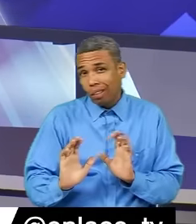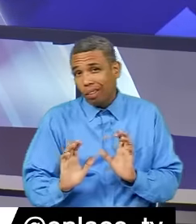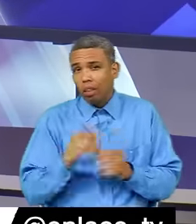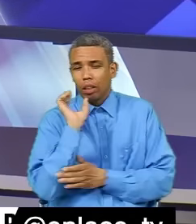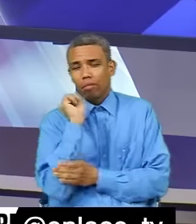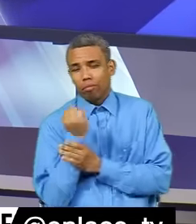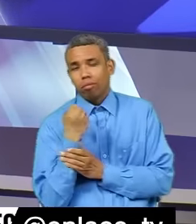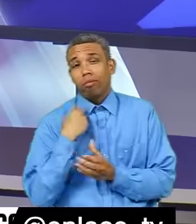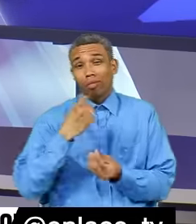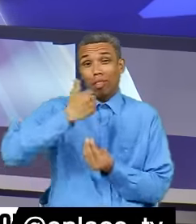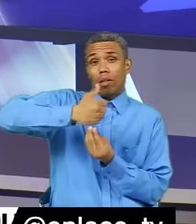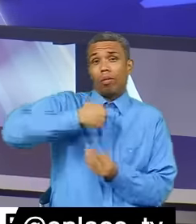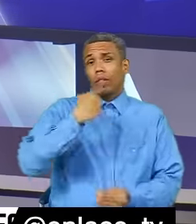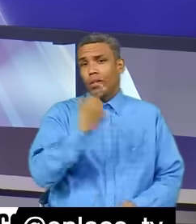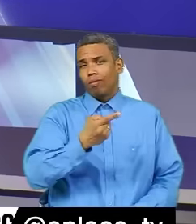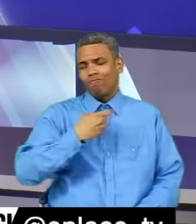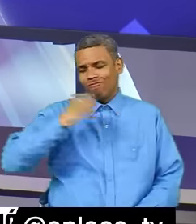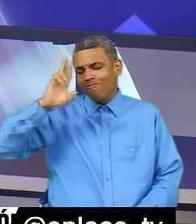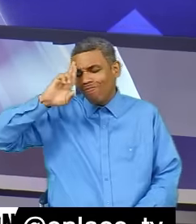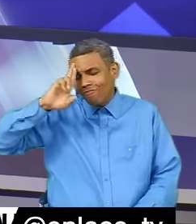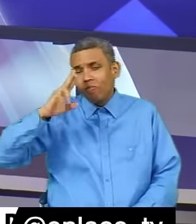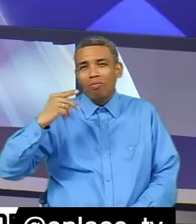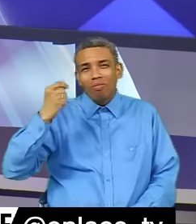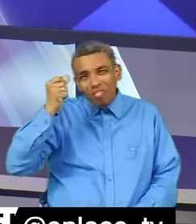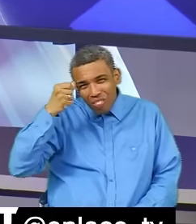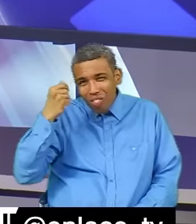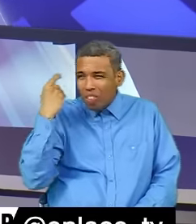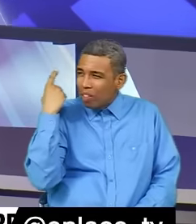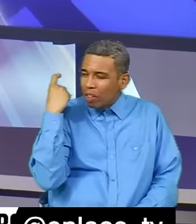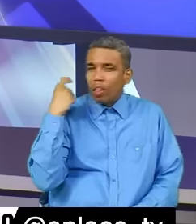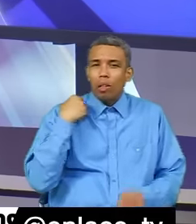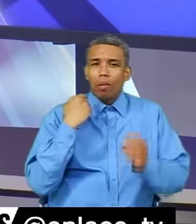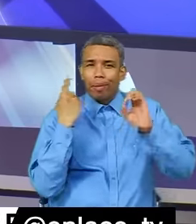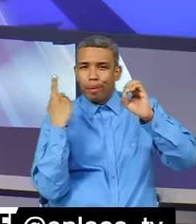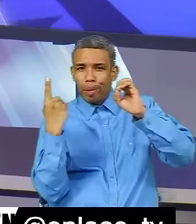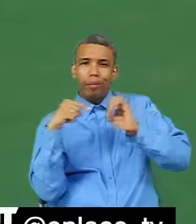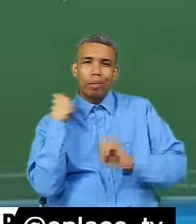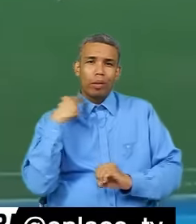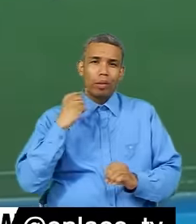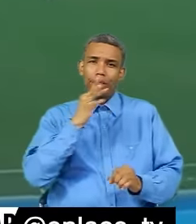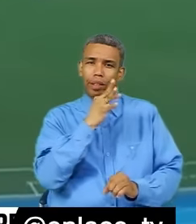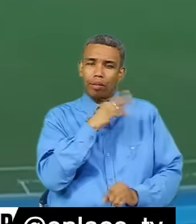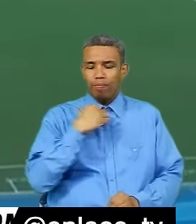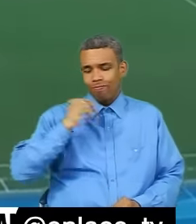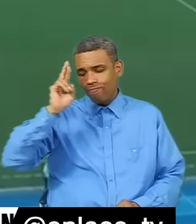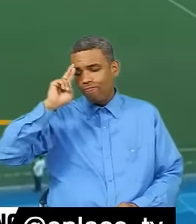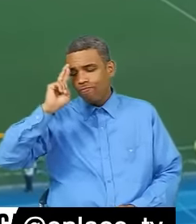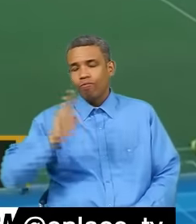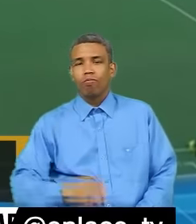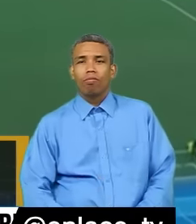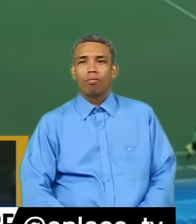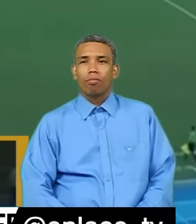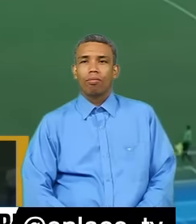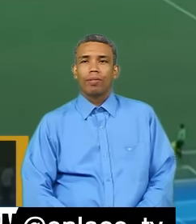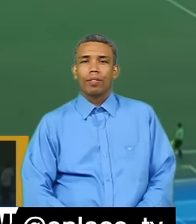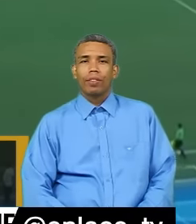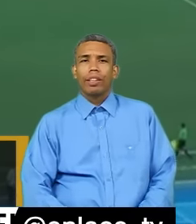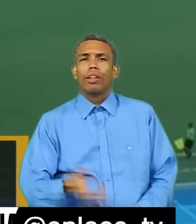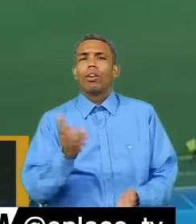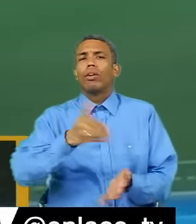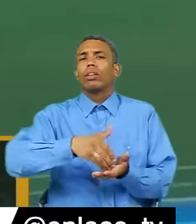profesional colombiano, como su última derrota de local ante el Santa Fe 1-0. Tapia grita gol. Una nueva derrota ajustó